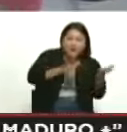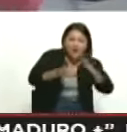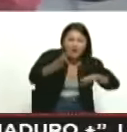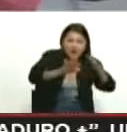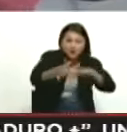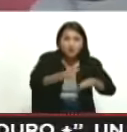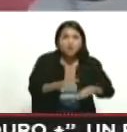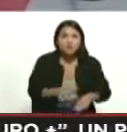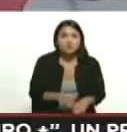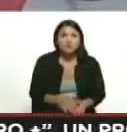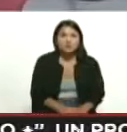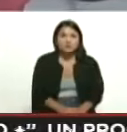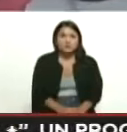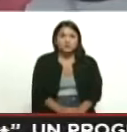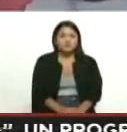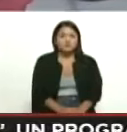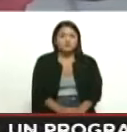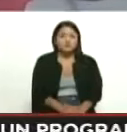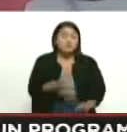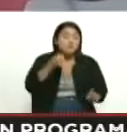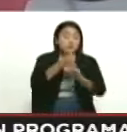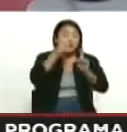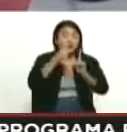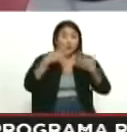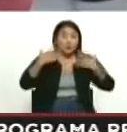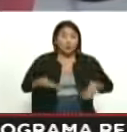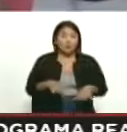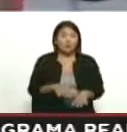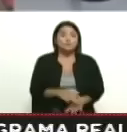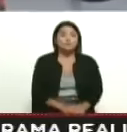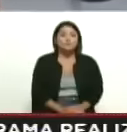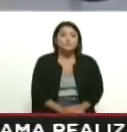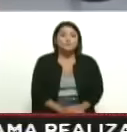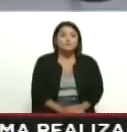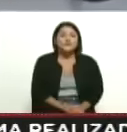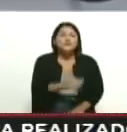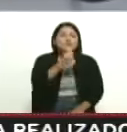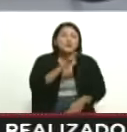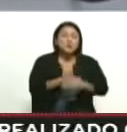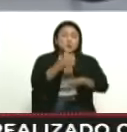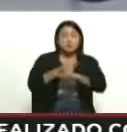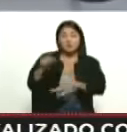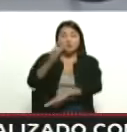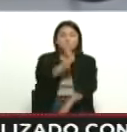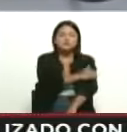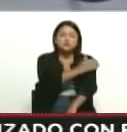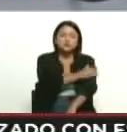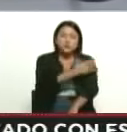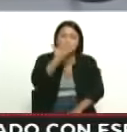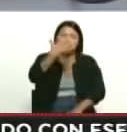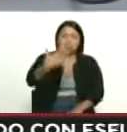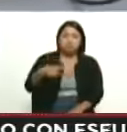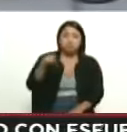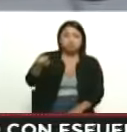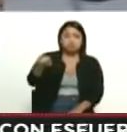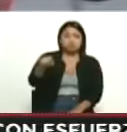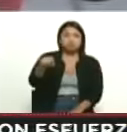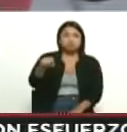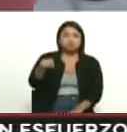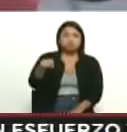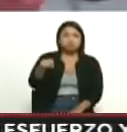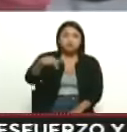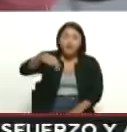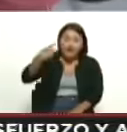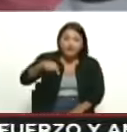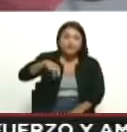las consecuencias y el impacto de eso. ¿Quién ha pedido eso? Una oposición miserable que tenemos aquí